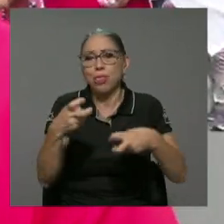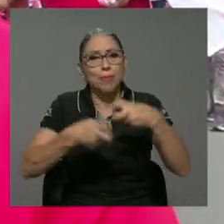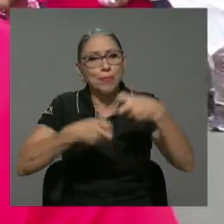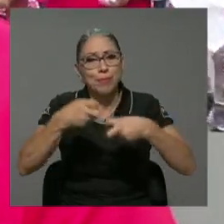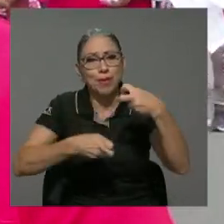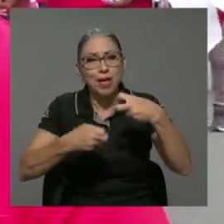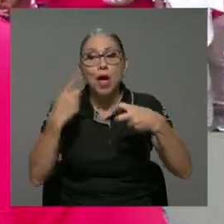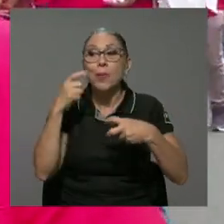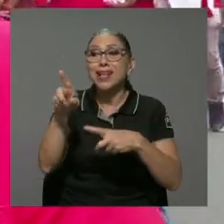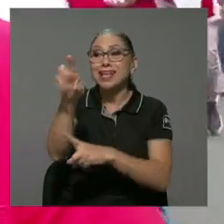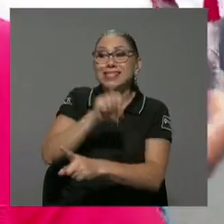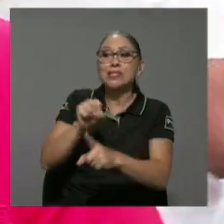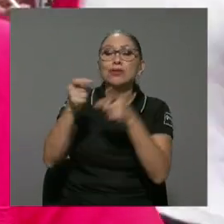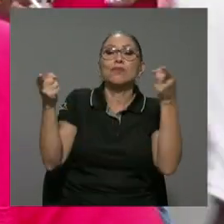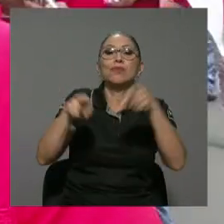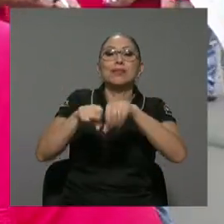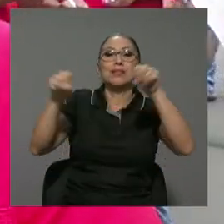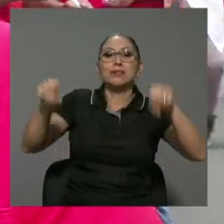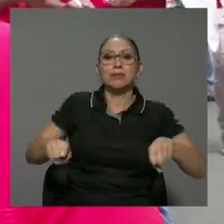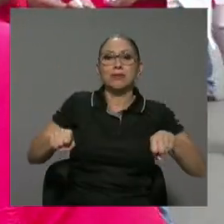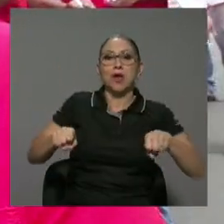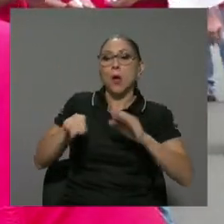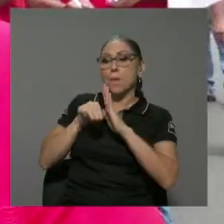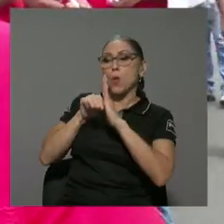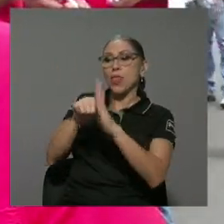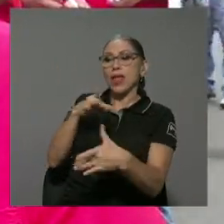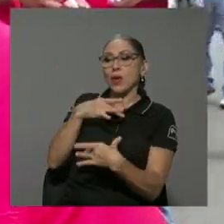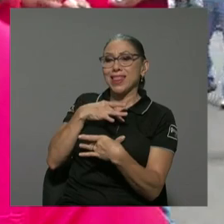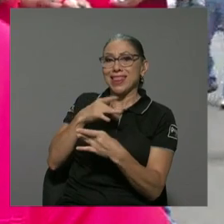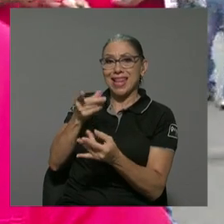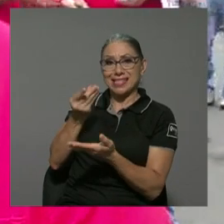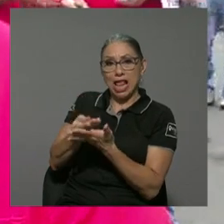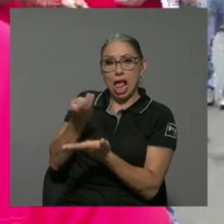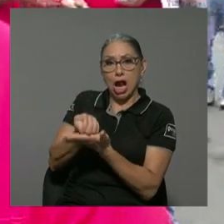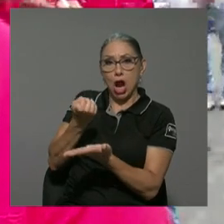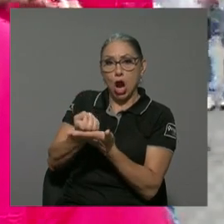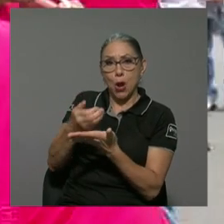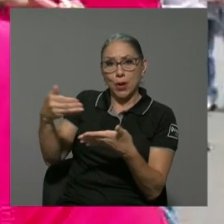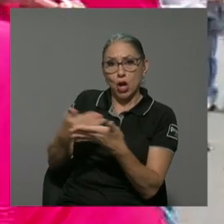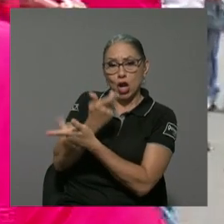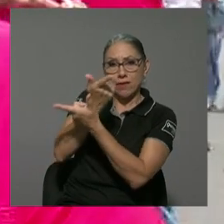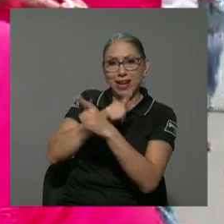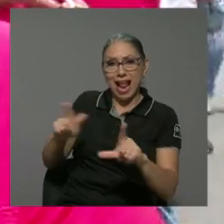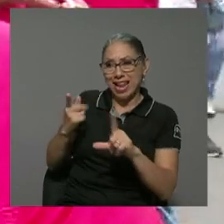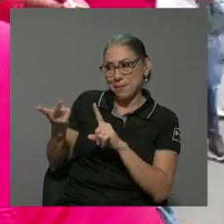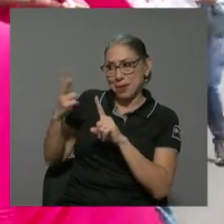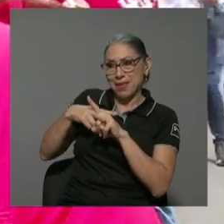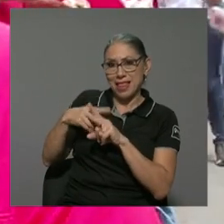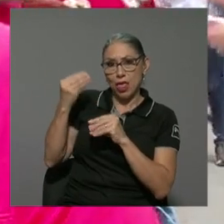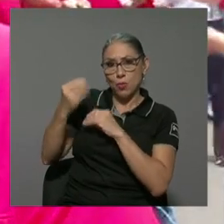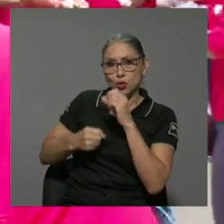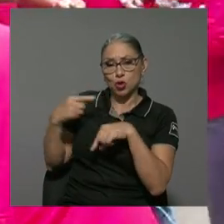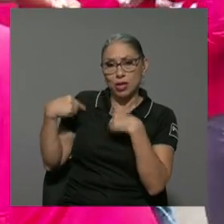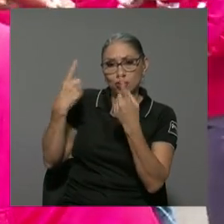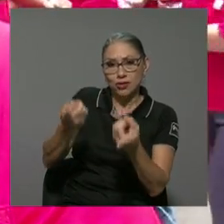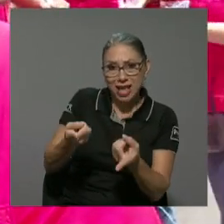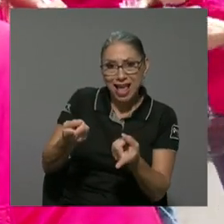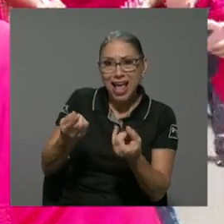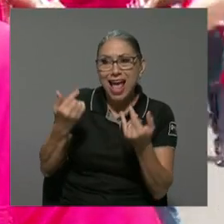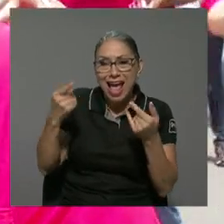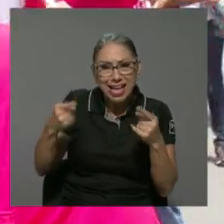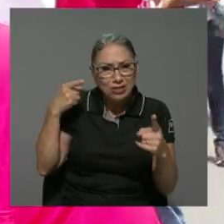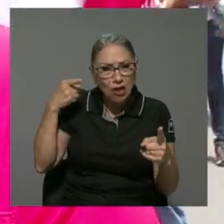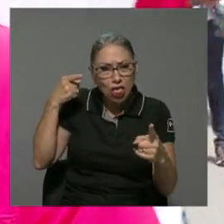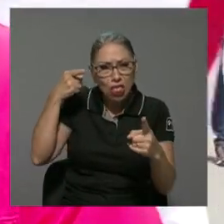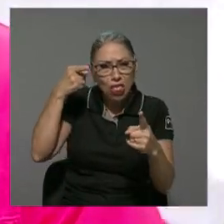del sistema. El modelo neoliberal implementado en este país desde hace muchos años sistemáticamente nos están llevando